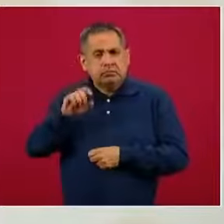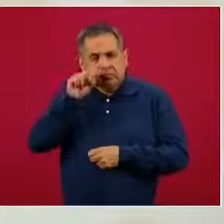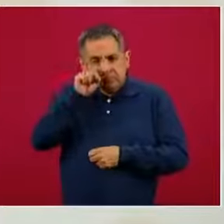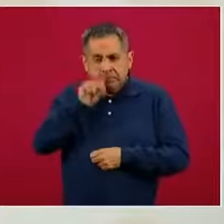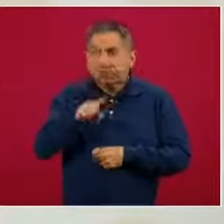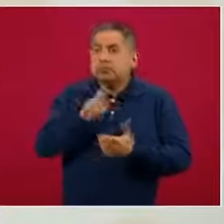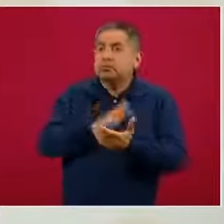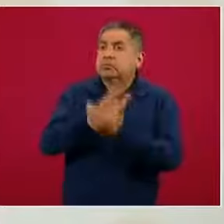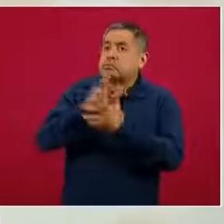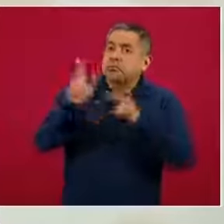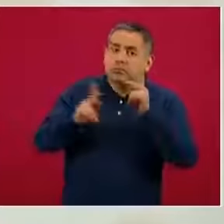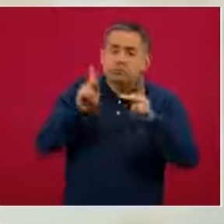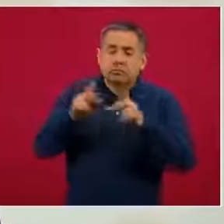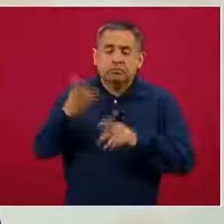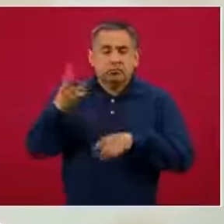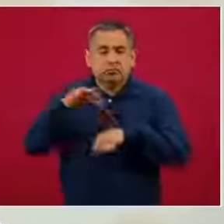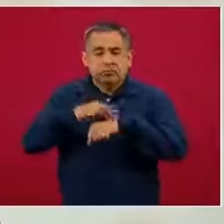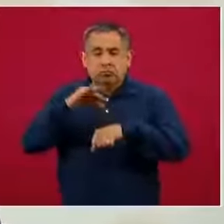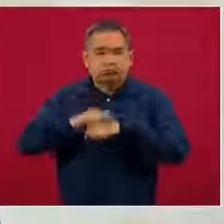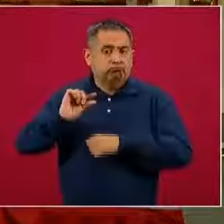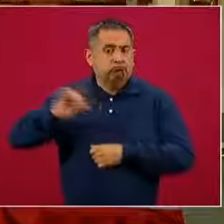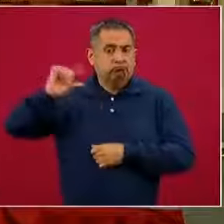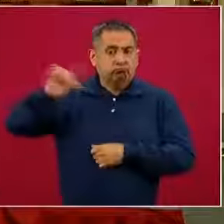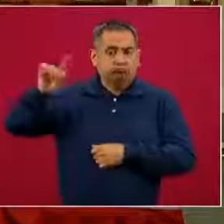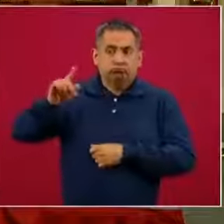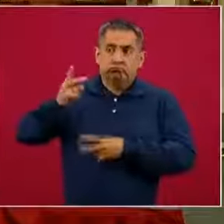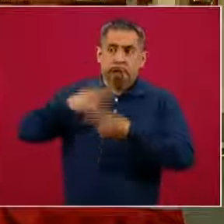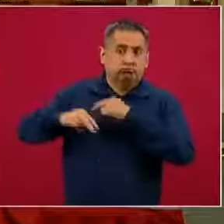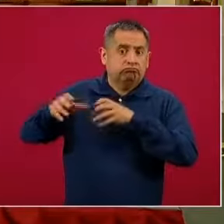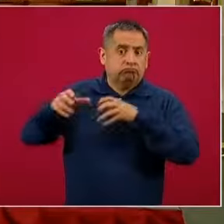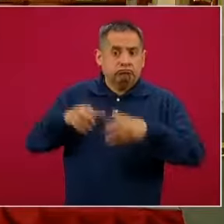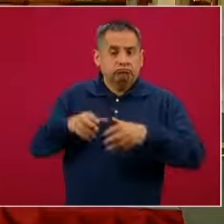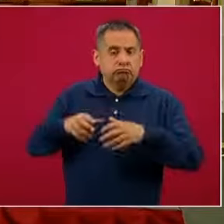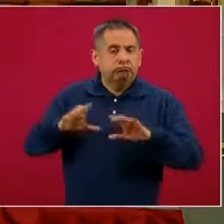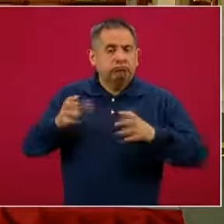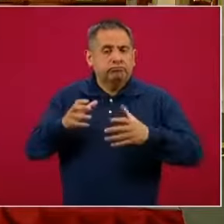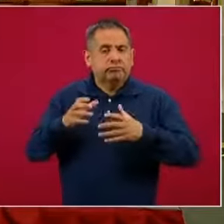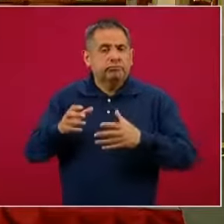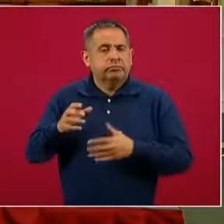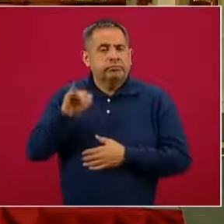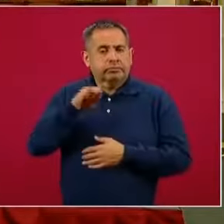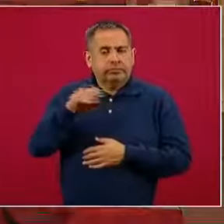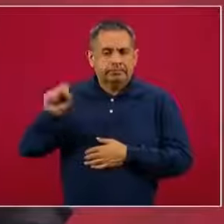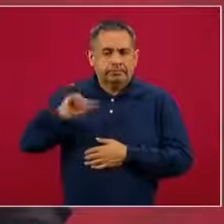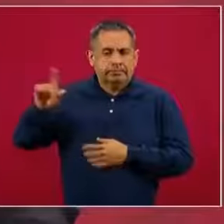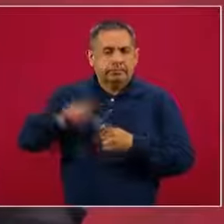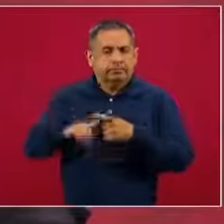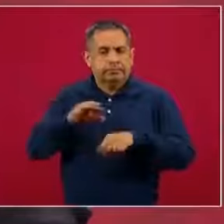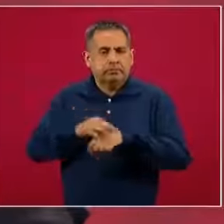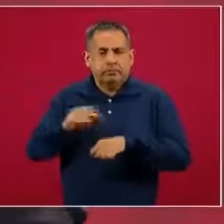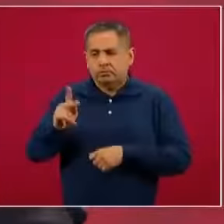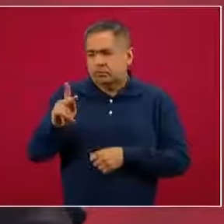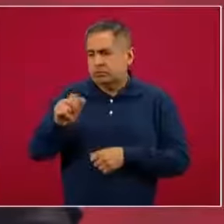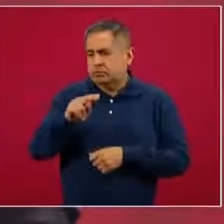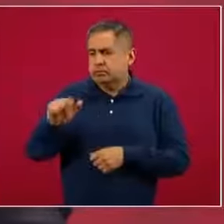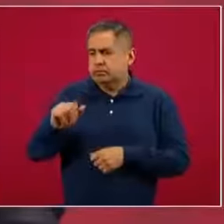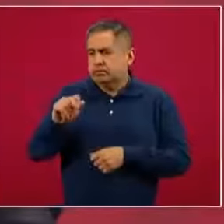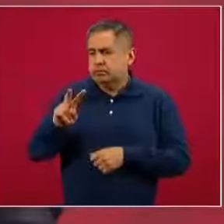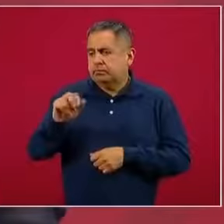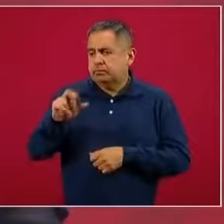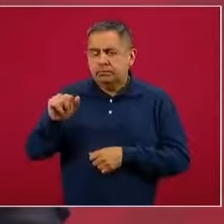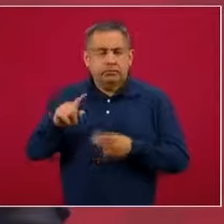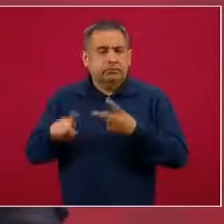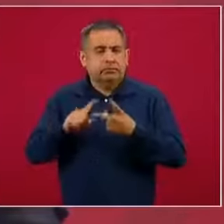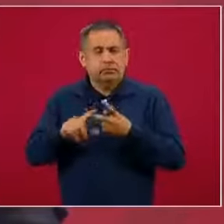una visita 3 médicos muy destacados del cuerpo médico del Seguro Social, el doctor Peña Viveros, que estuvo en Chihuahua, el